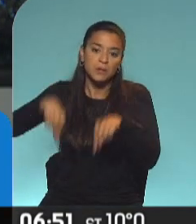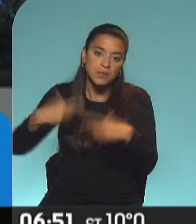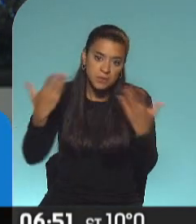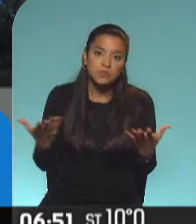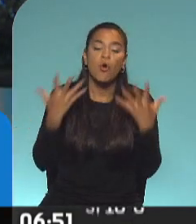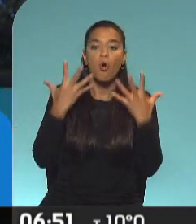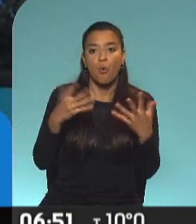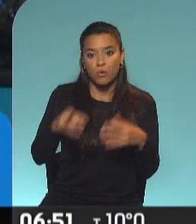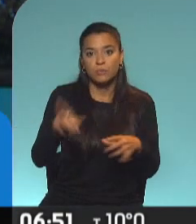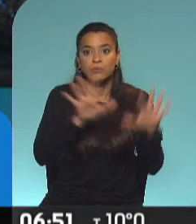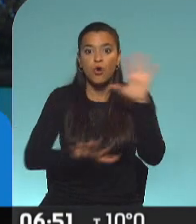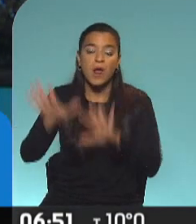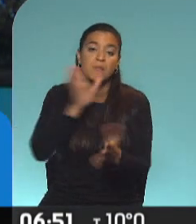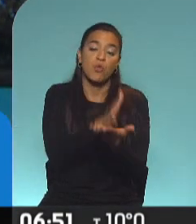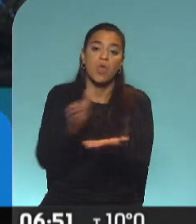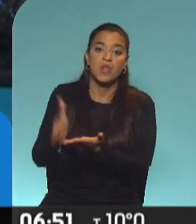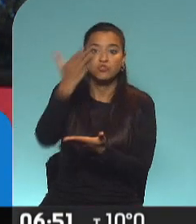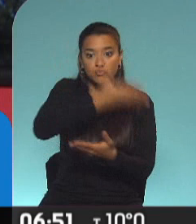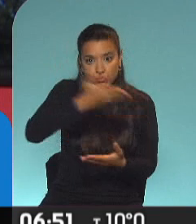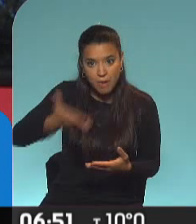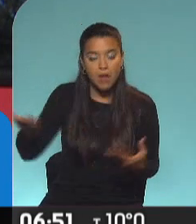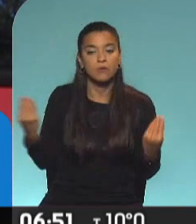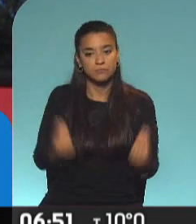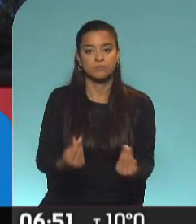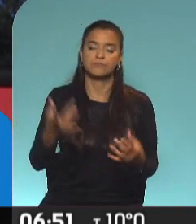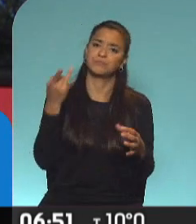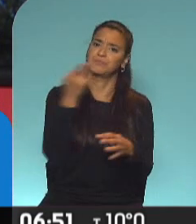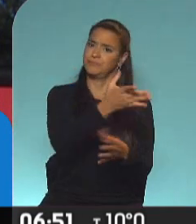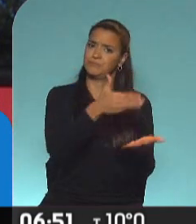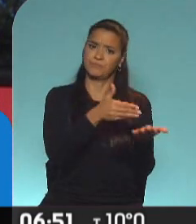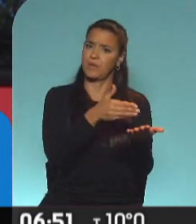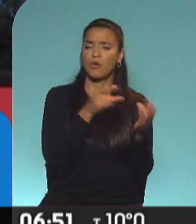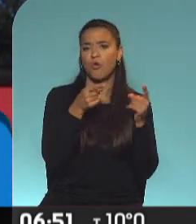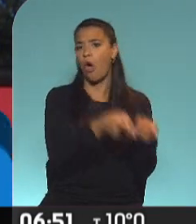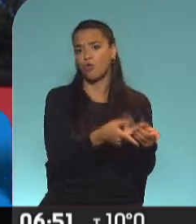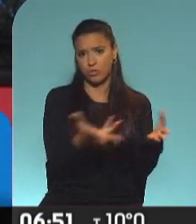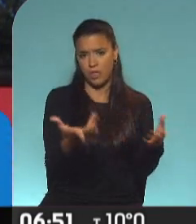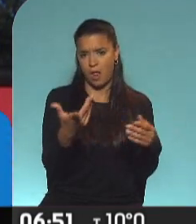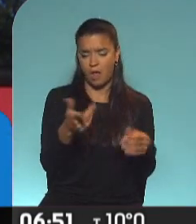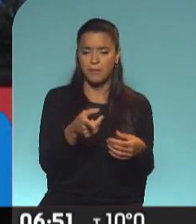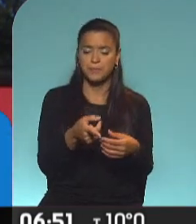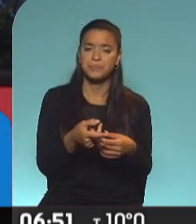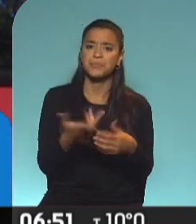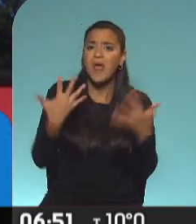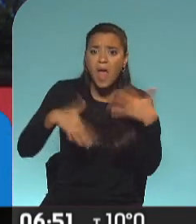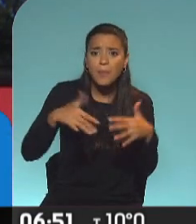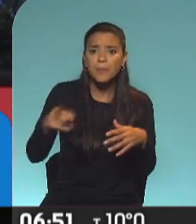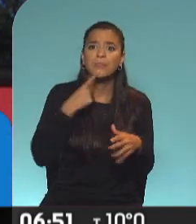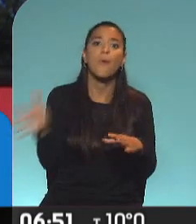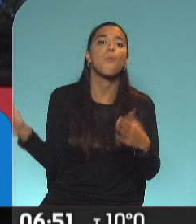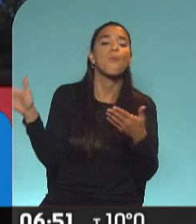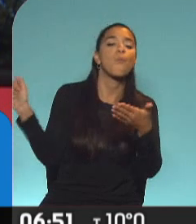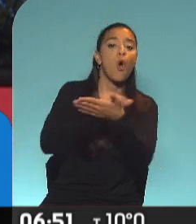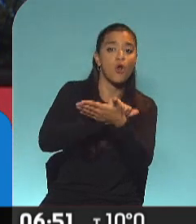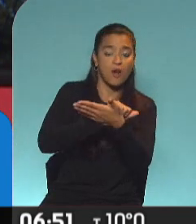bueno, obviamente los organismos de derechos humanos salieron a repudiar esta imagen que inmediatamente ella borró de